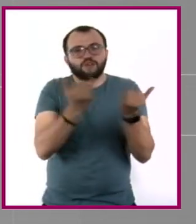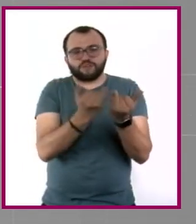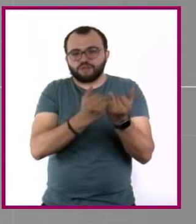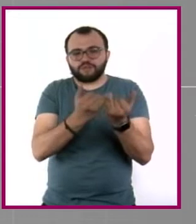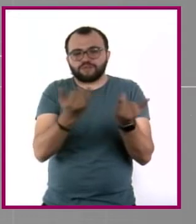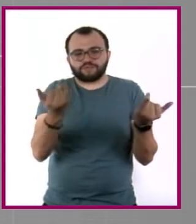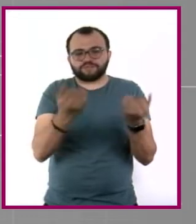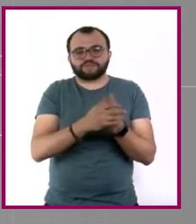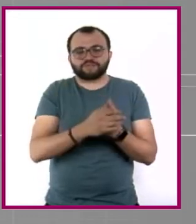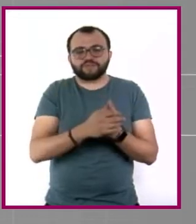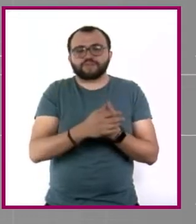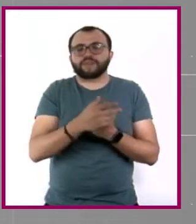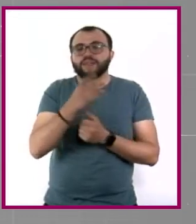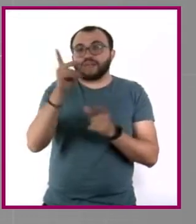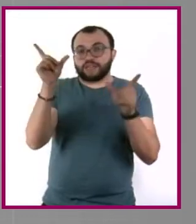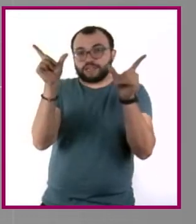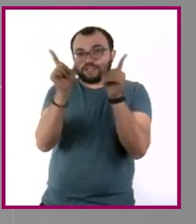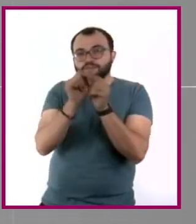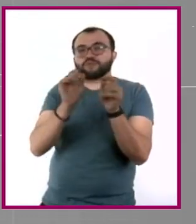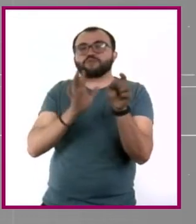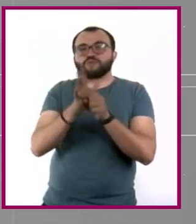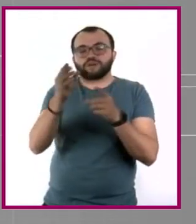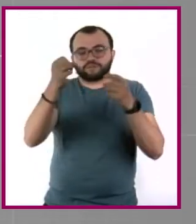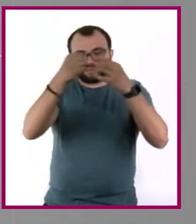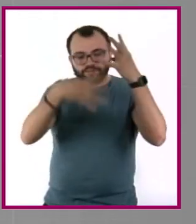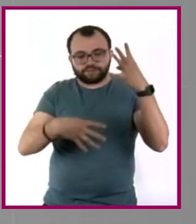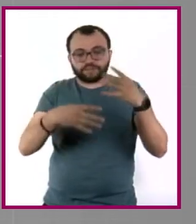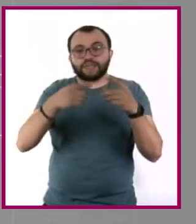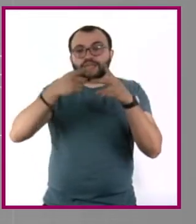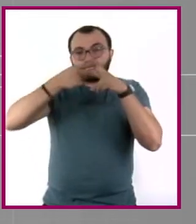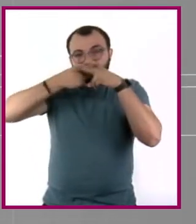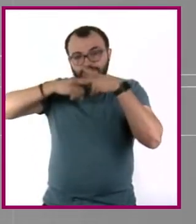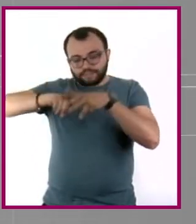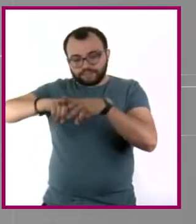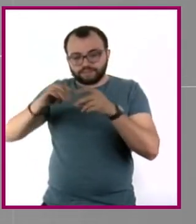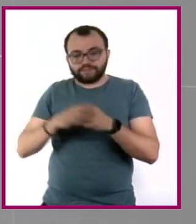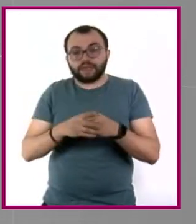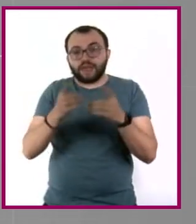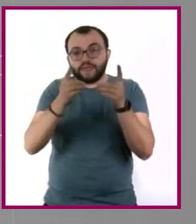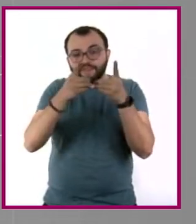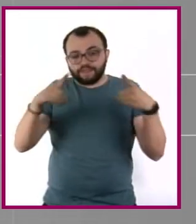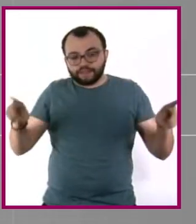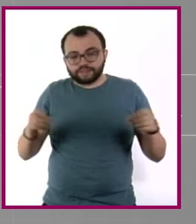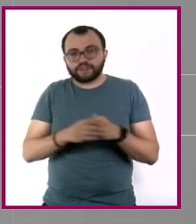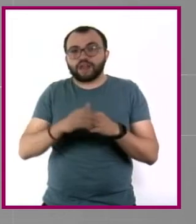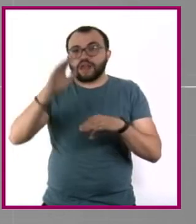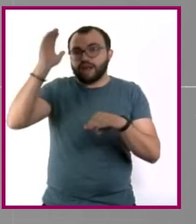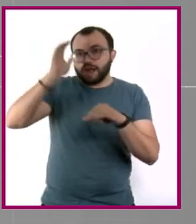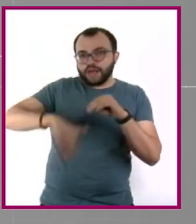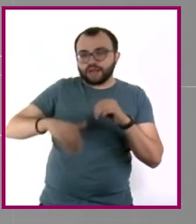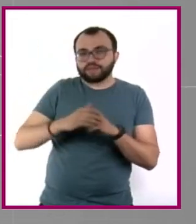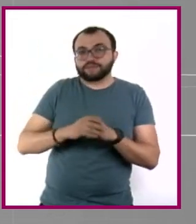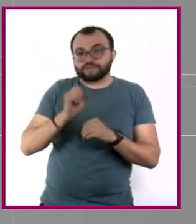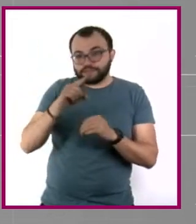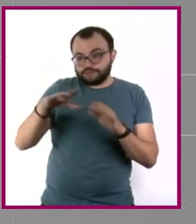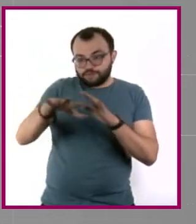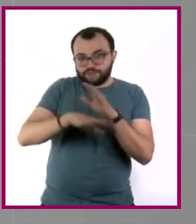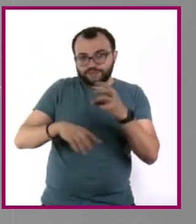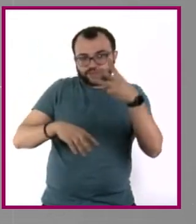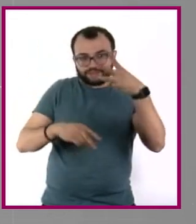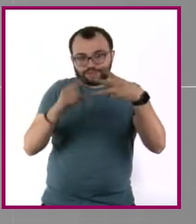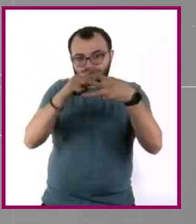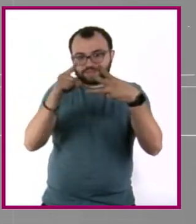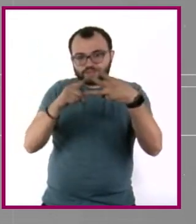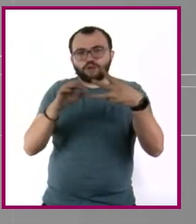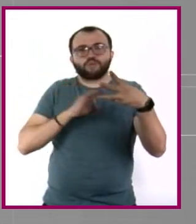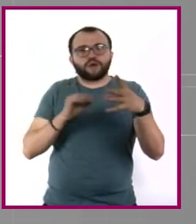resumen cuenta con la siguiente estructura: introducción o inicio. Desarrollo. Conclusión. Con base en esa estructura, podemos